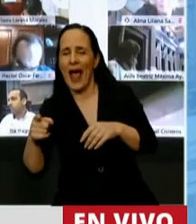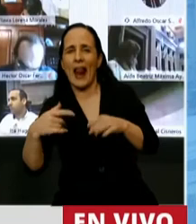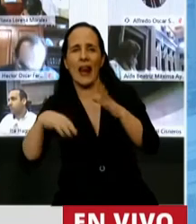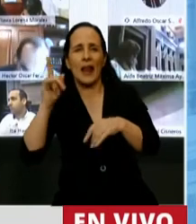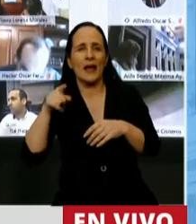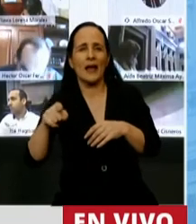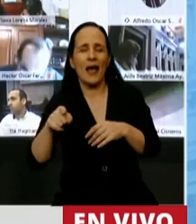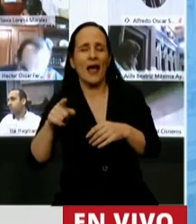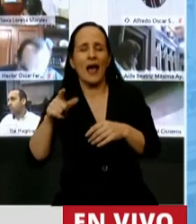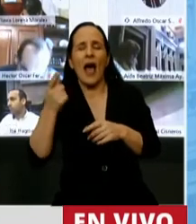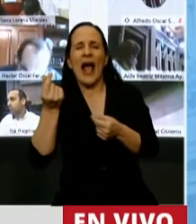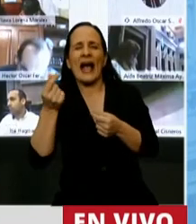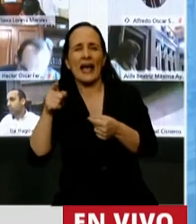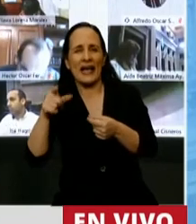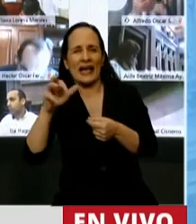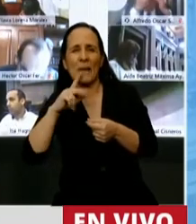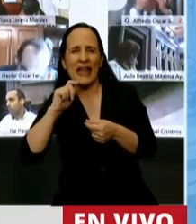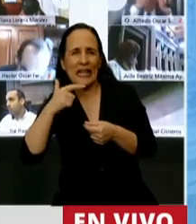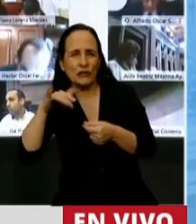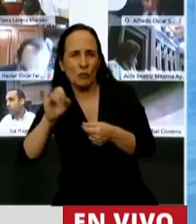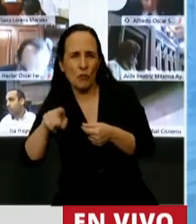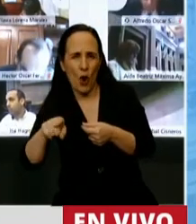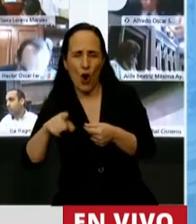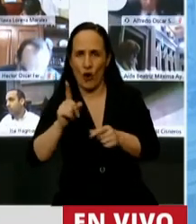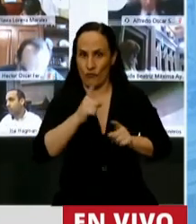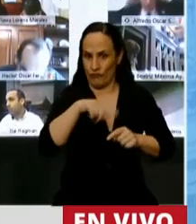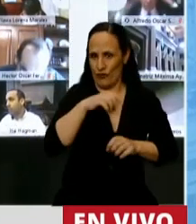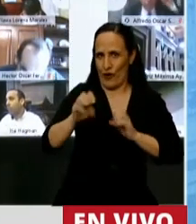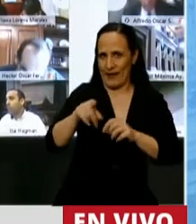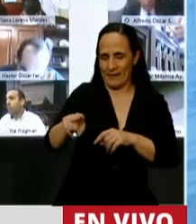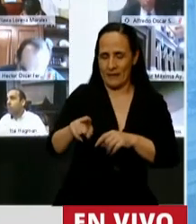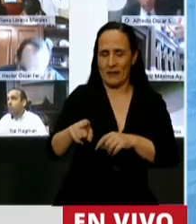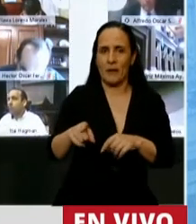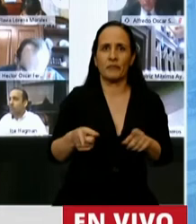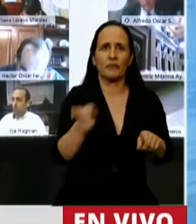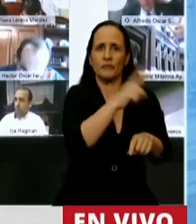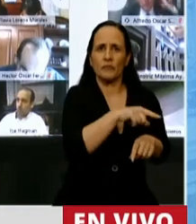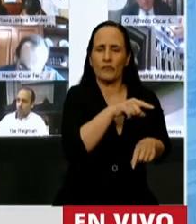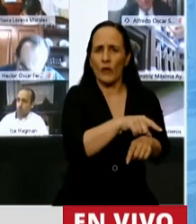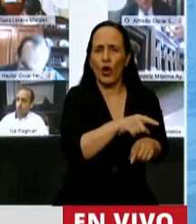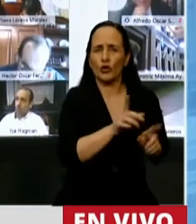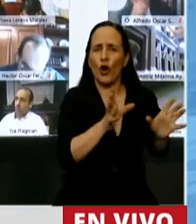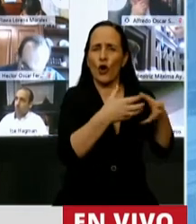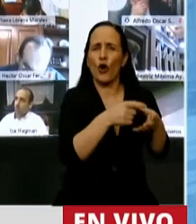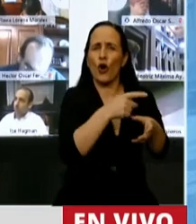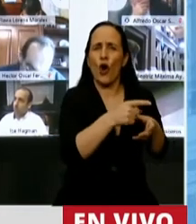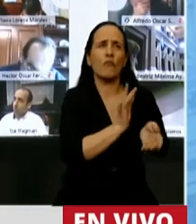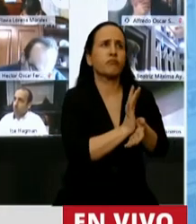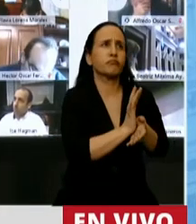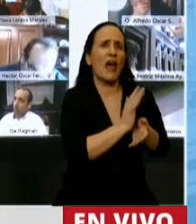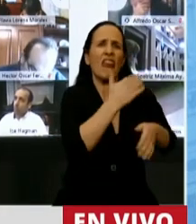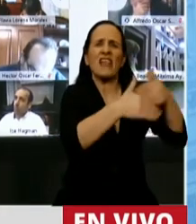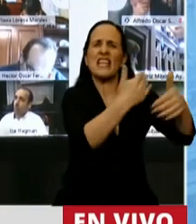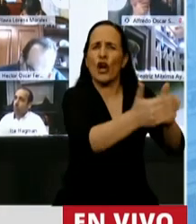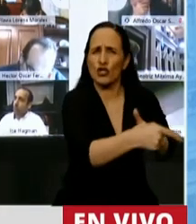capitalismo salvaje, quienes la criticamos, voy a asumirlo. Por el otro lado tenemos un polo que podemos decir desarrollista,